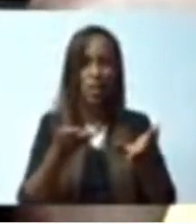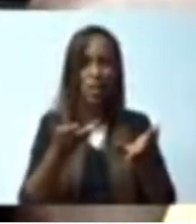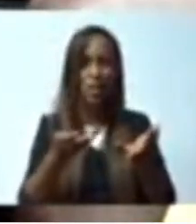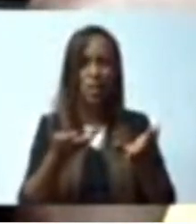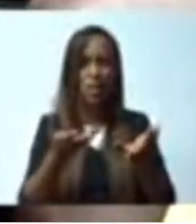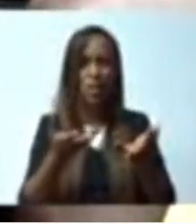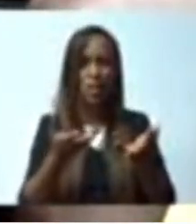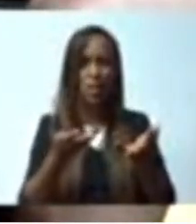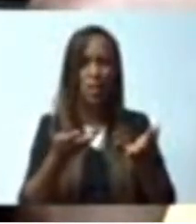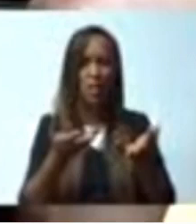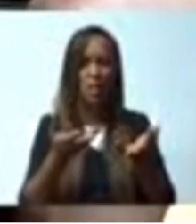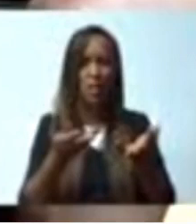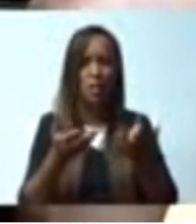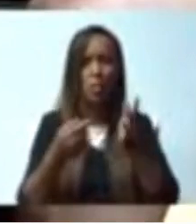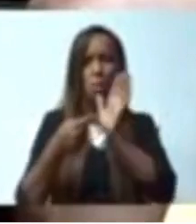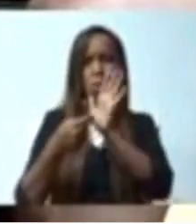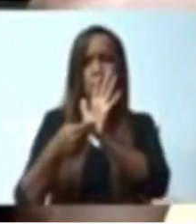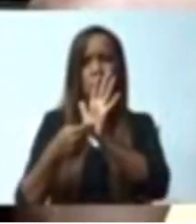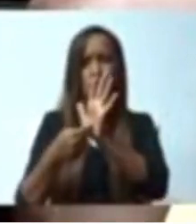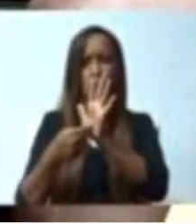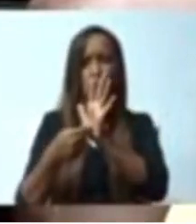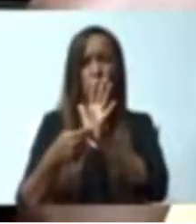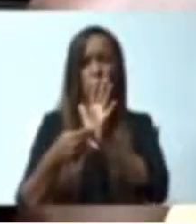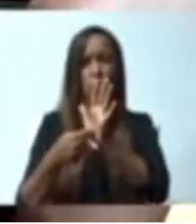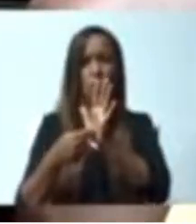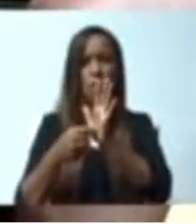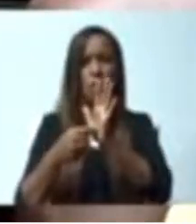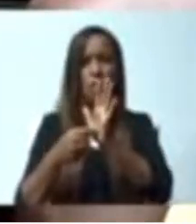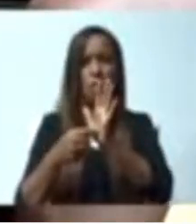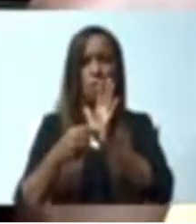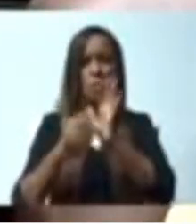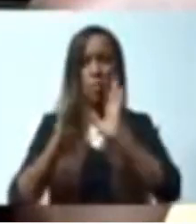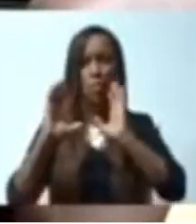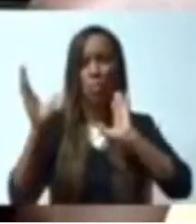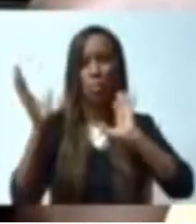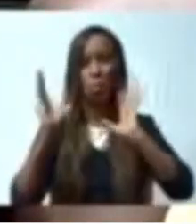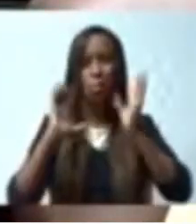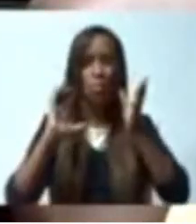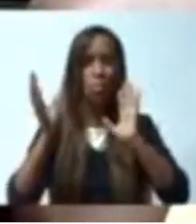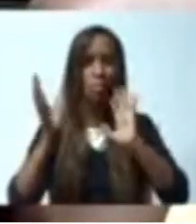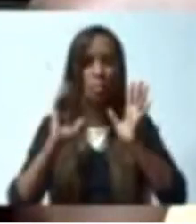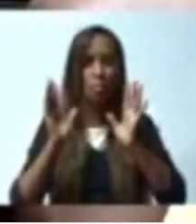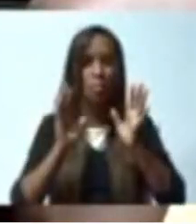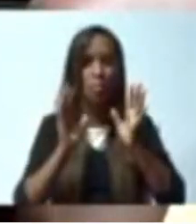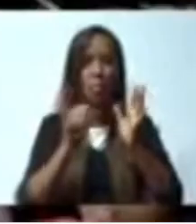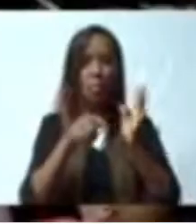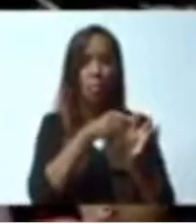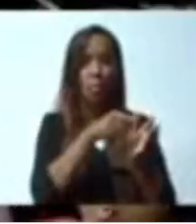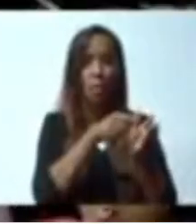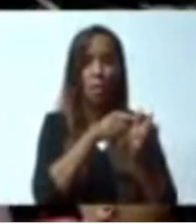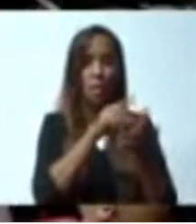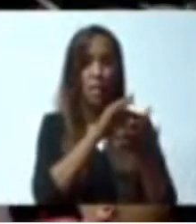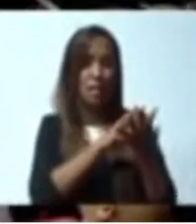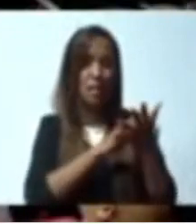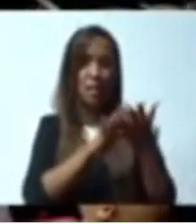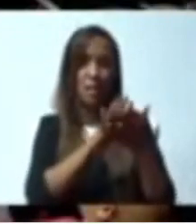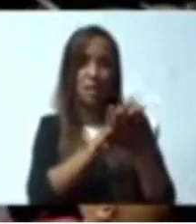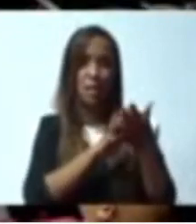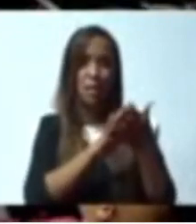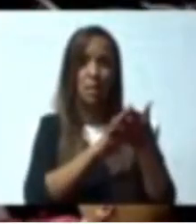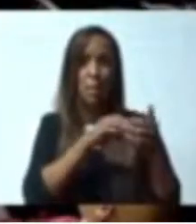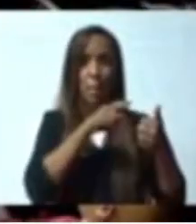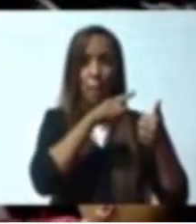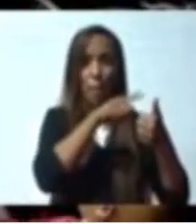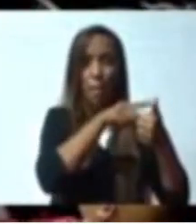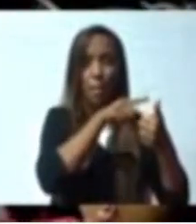que he encontrado. Excelente punto para la ley nueva. Pero nosotros tenemos que hacer otro trabajo. Claro. Aquí estamos estudiando los proyectos,